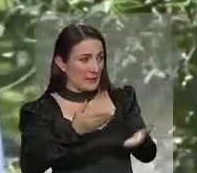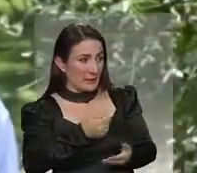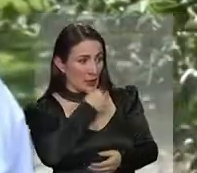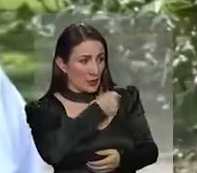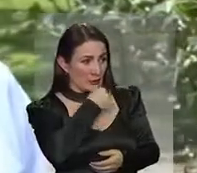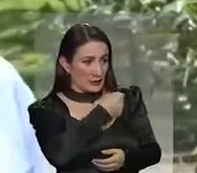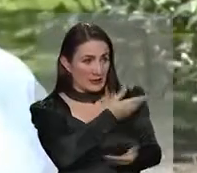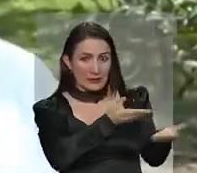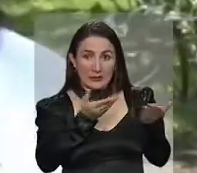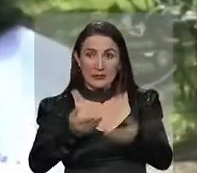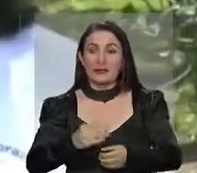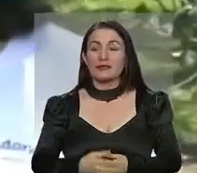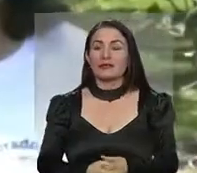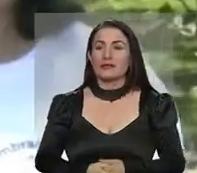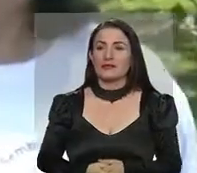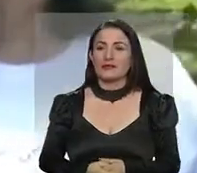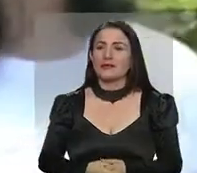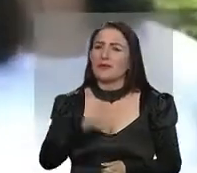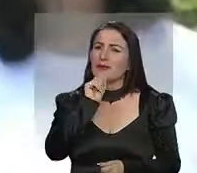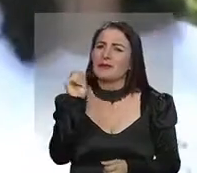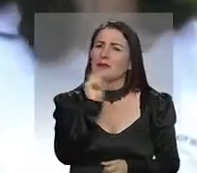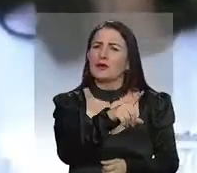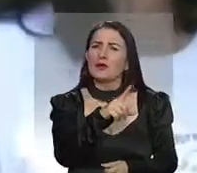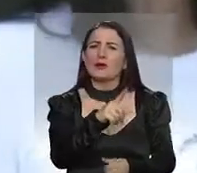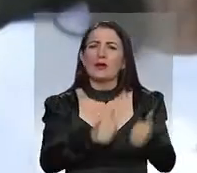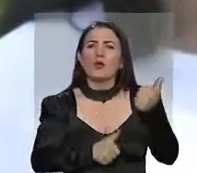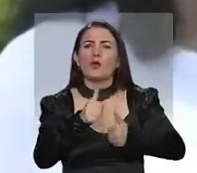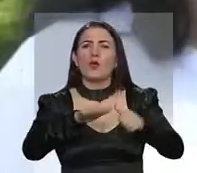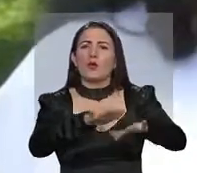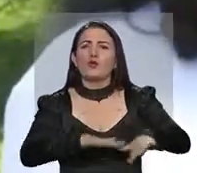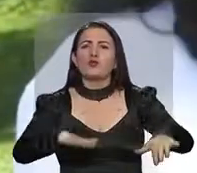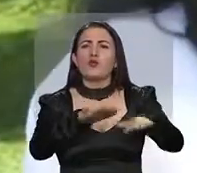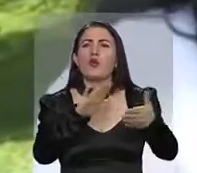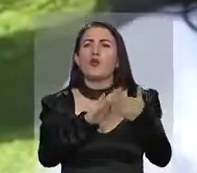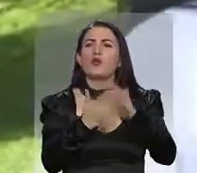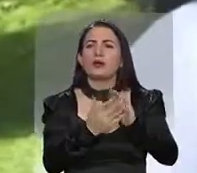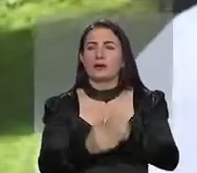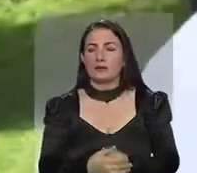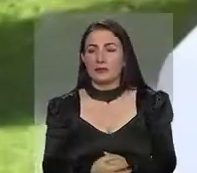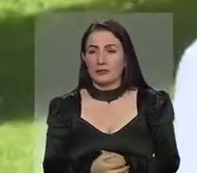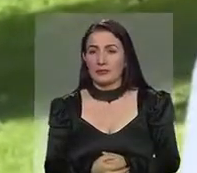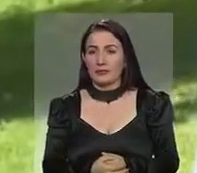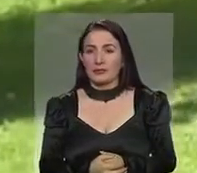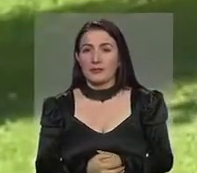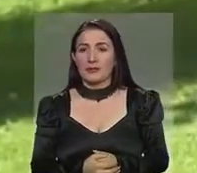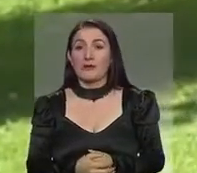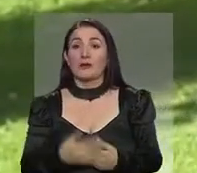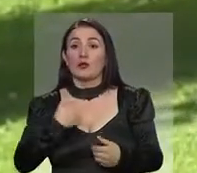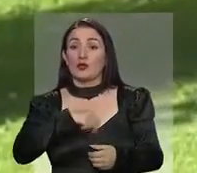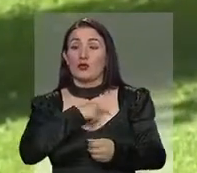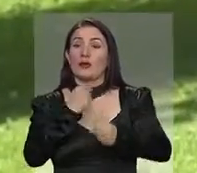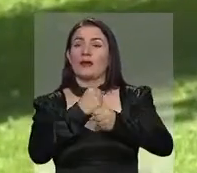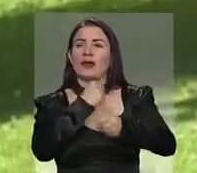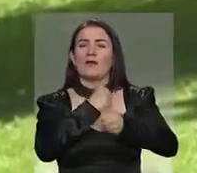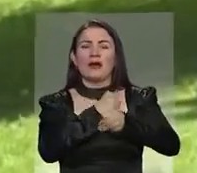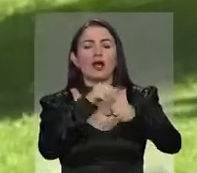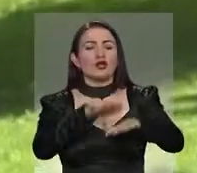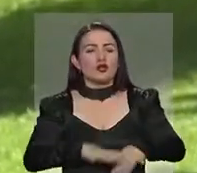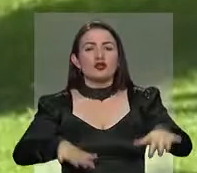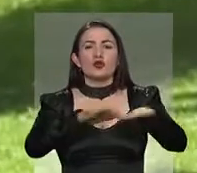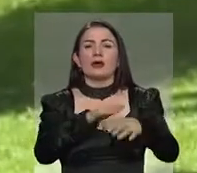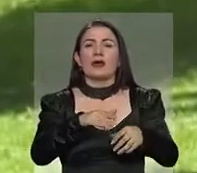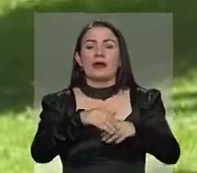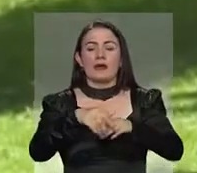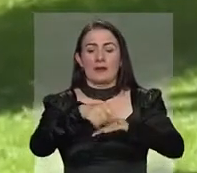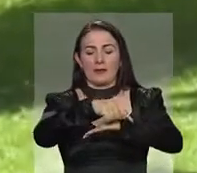Capital, y quisiera iniciar preguntándote en qué zona vas a trabajar con tu comunidad. Vamos a trabajar en la zona de La